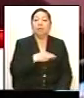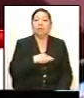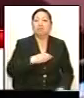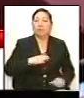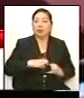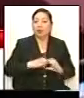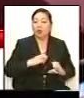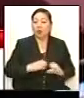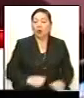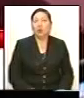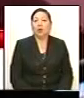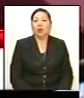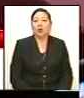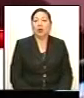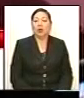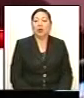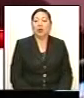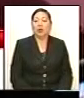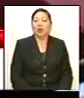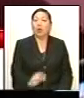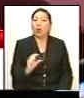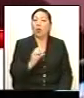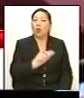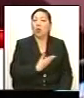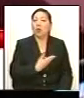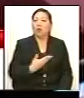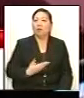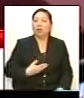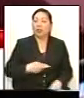Transporte y Comunicaciones o el Gobierno Regional.